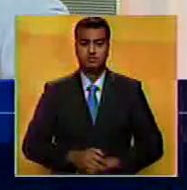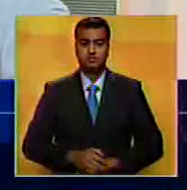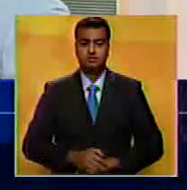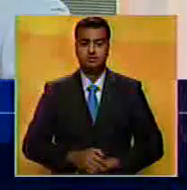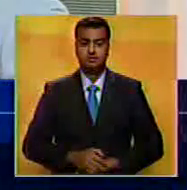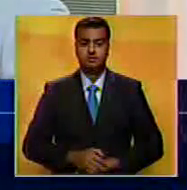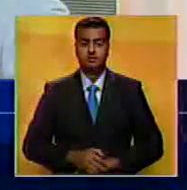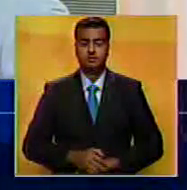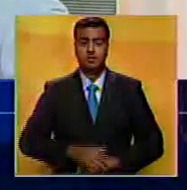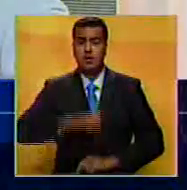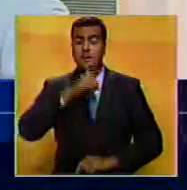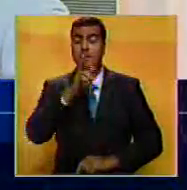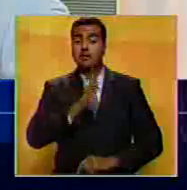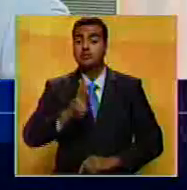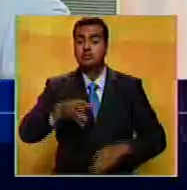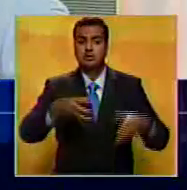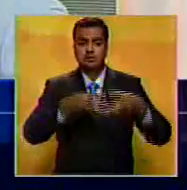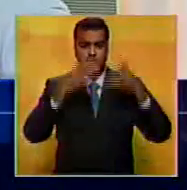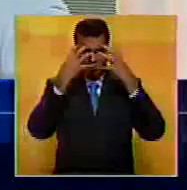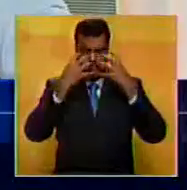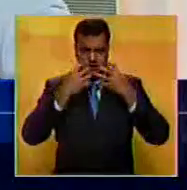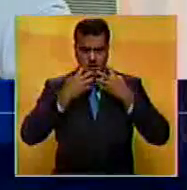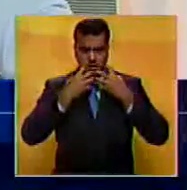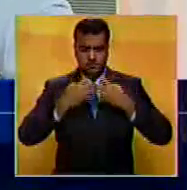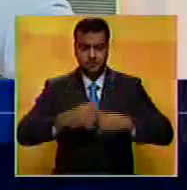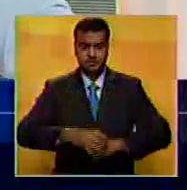producto de la utilización de grupos criminales,